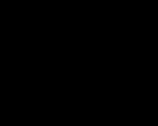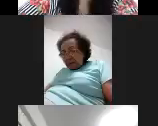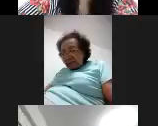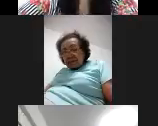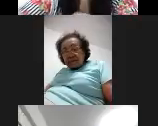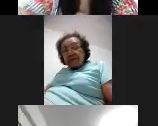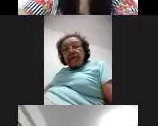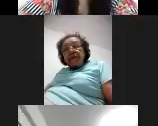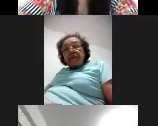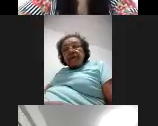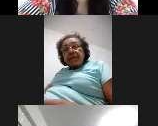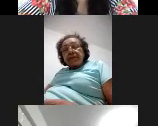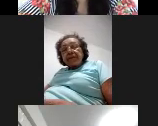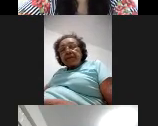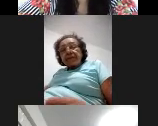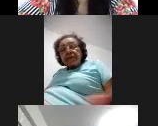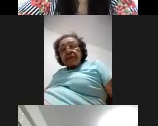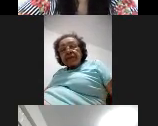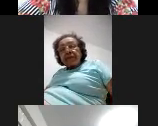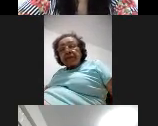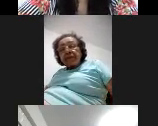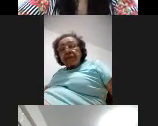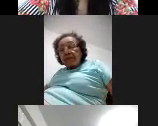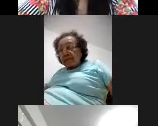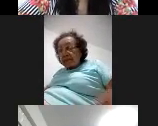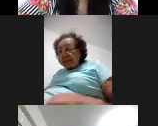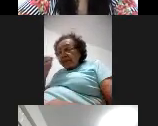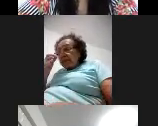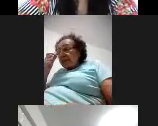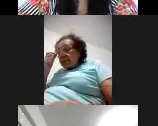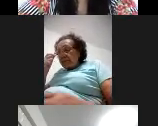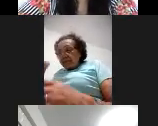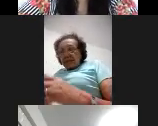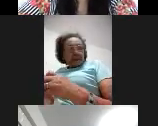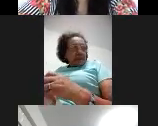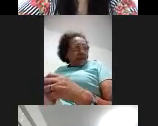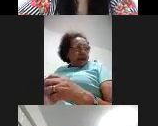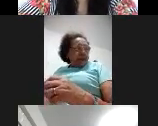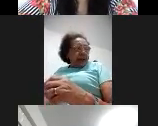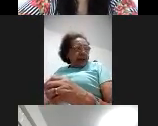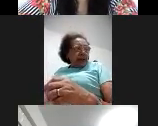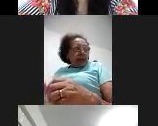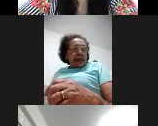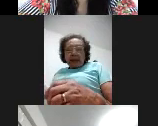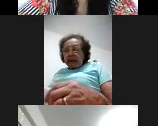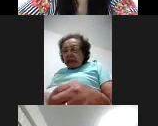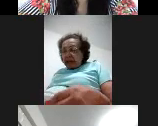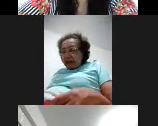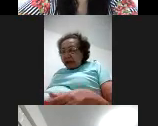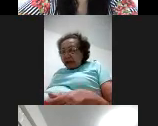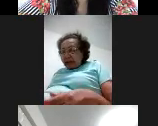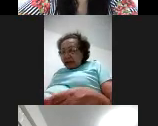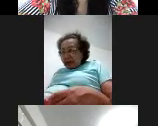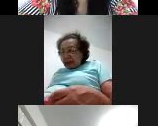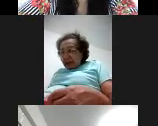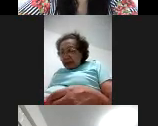evalúa la fisioterapia respiratoria, el entrenamiento muscular, ¿no? Tanto extremidad superior, inferior, ¿no? Apoyo psicoemocional, porque es